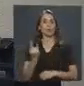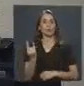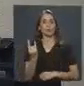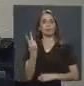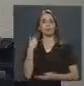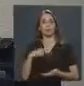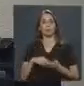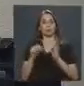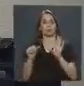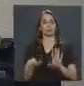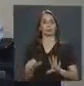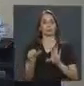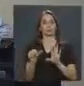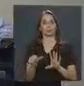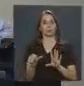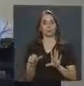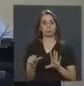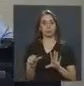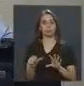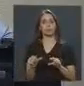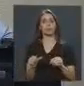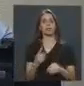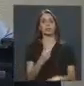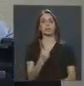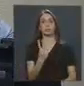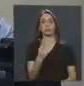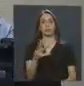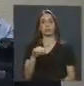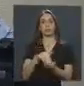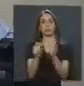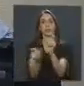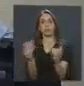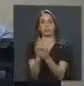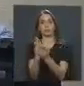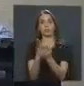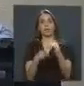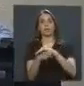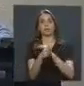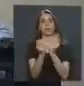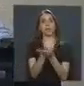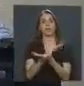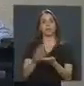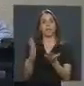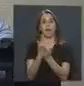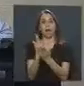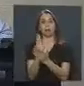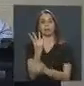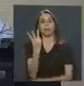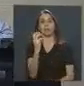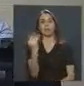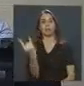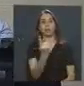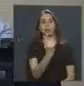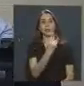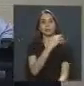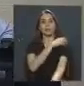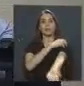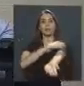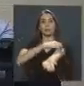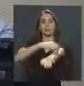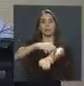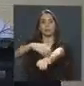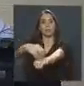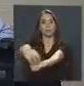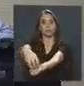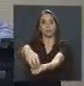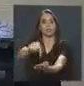el año 2016, 139.000 estudiantes cursaron gratuitamente sus estudios en 30 universidades a lo largo del país. Y el hito